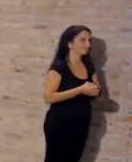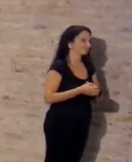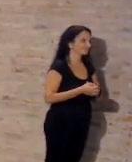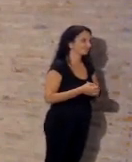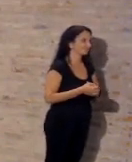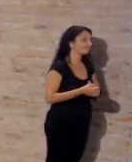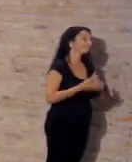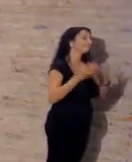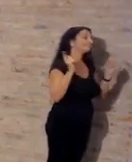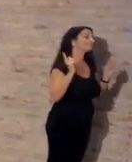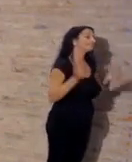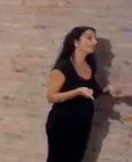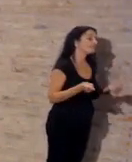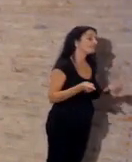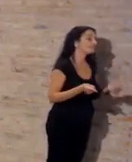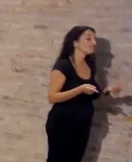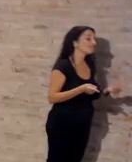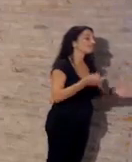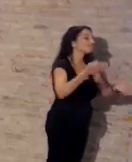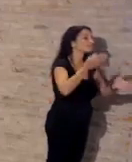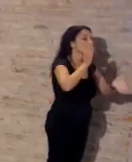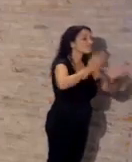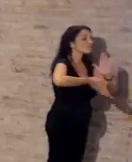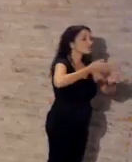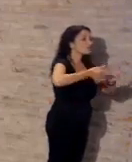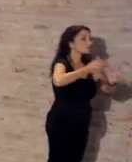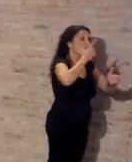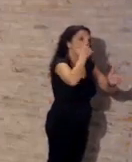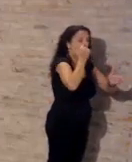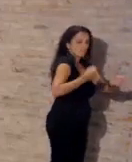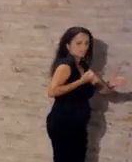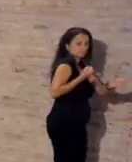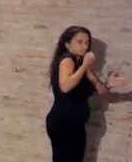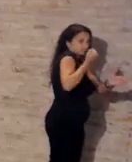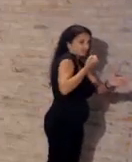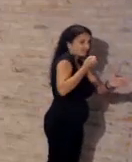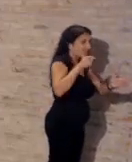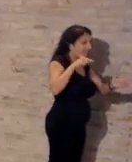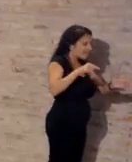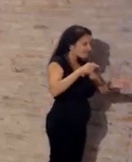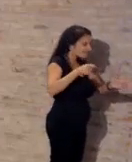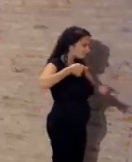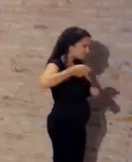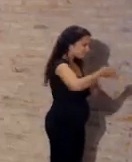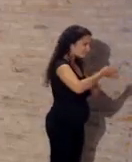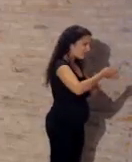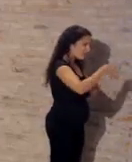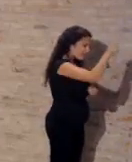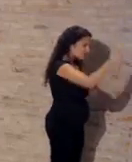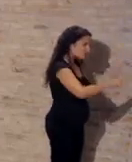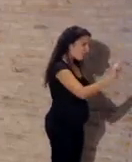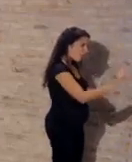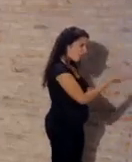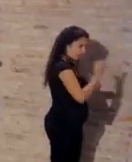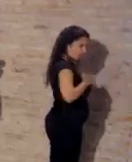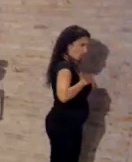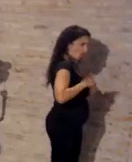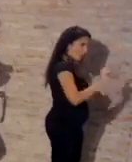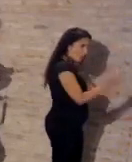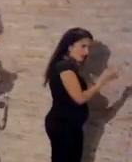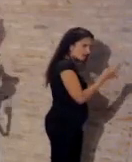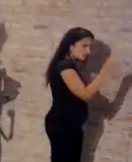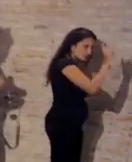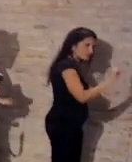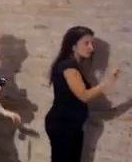discapacidad entendiendo que la violencia machista no solo mata cuando el cuerpo muere sino también por medio de la